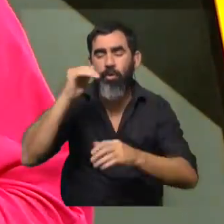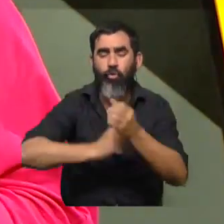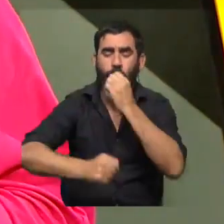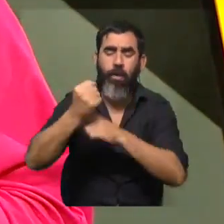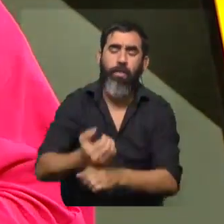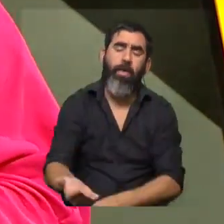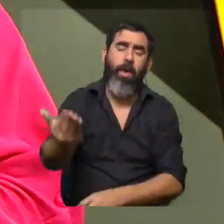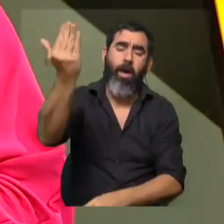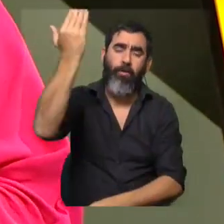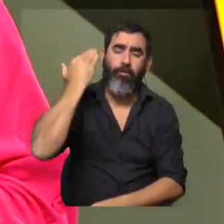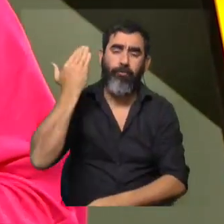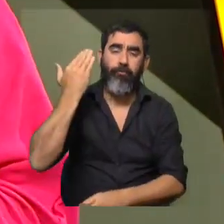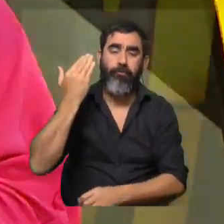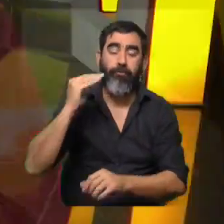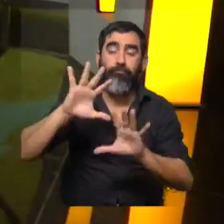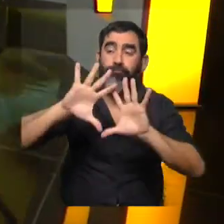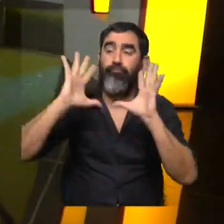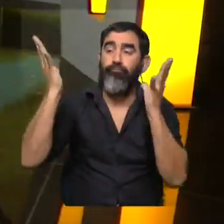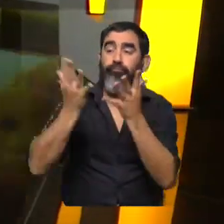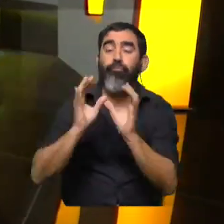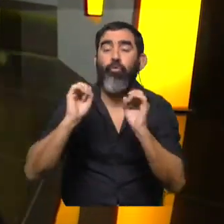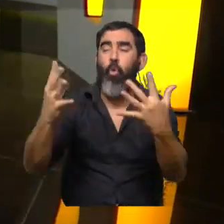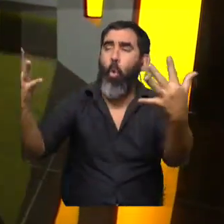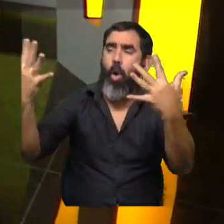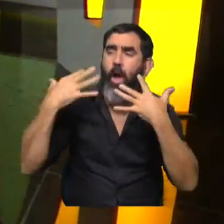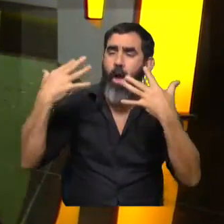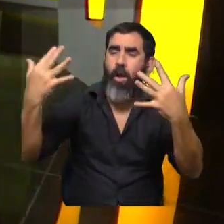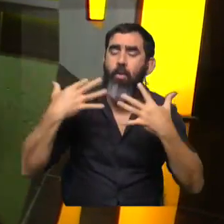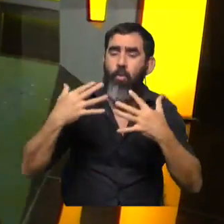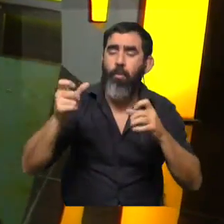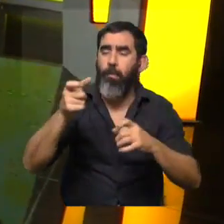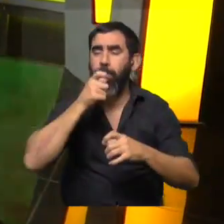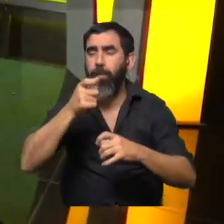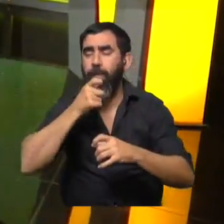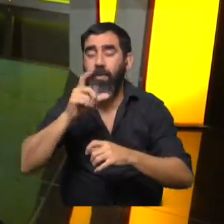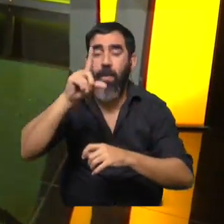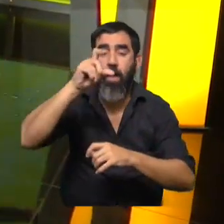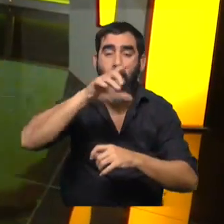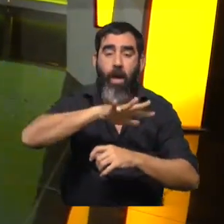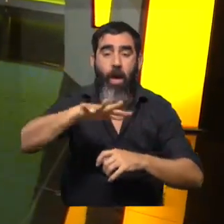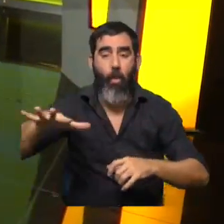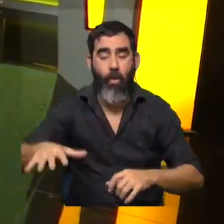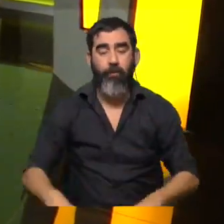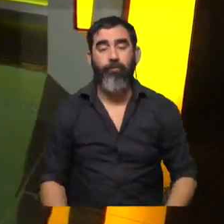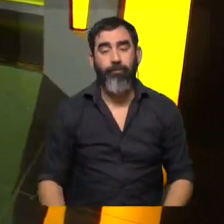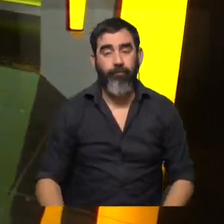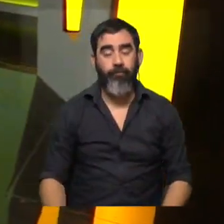cuando el planeta era solamente mucho calor y rocas y agua, y allí empezó a